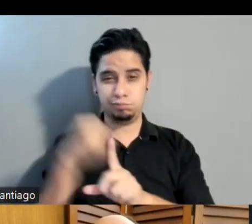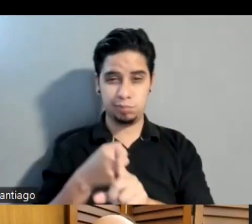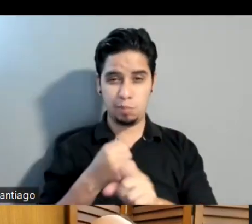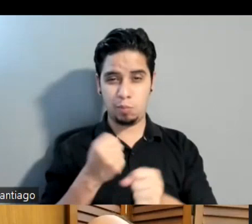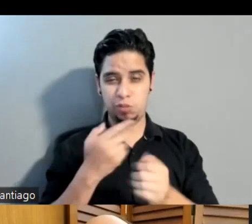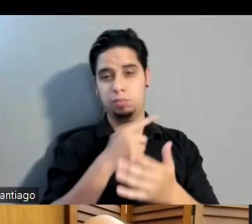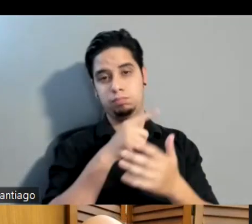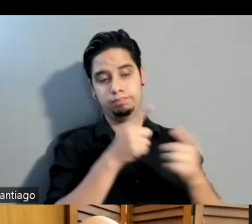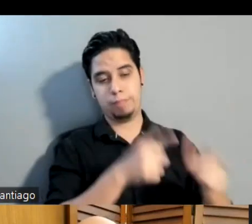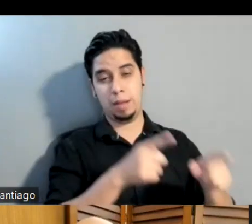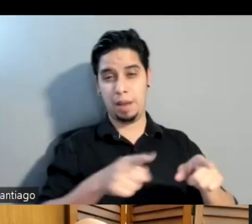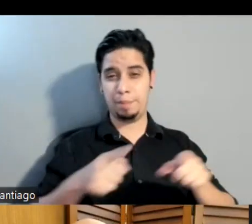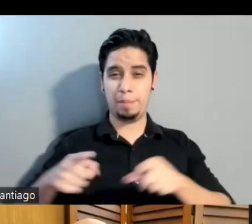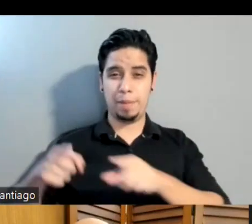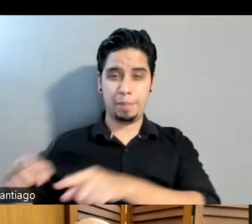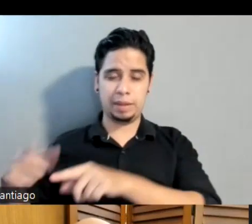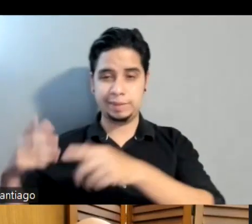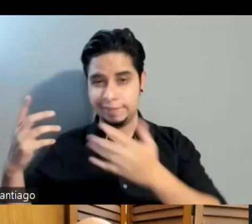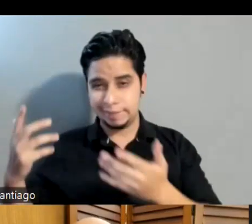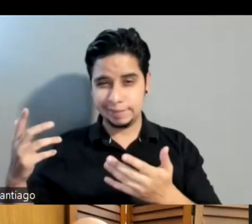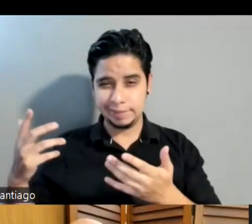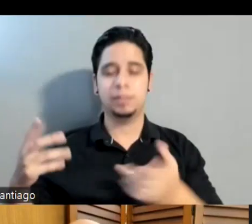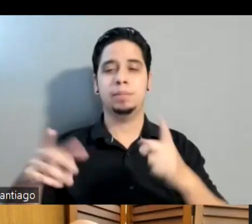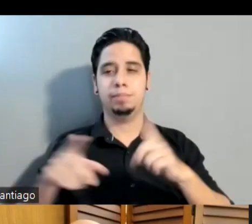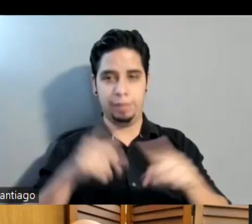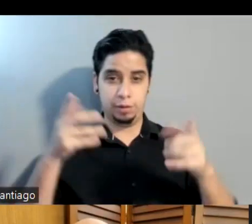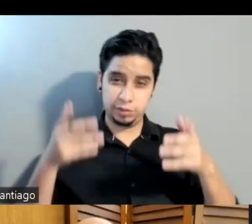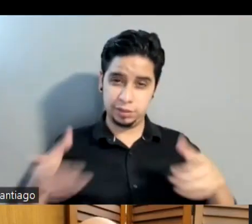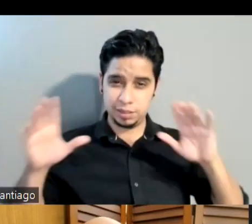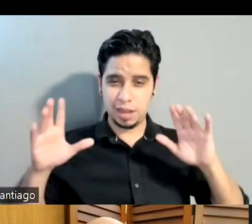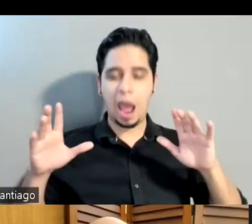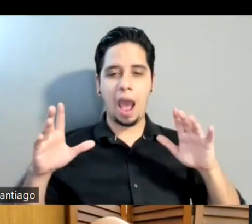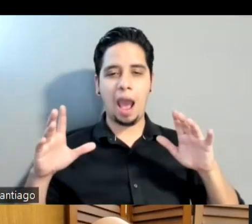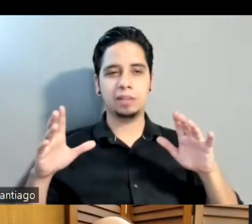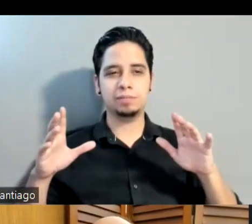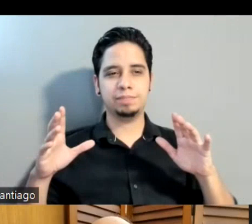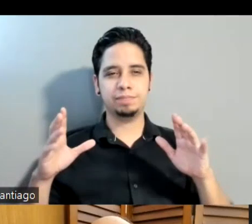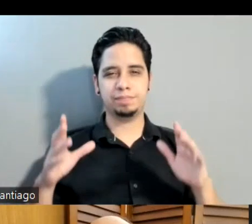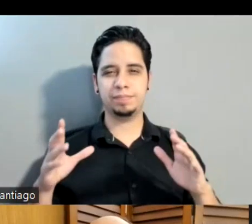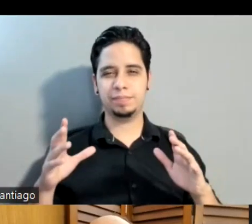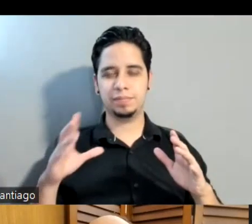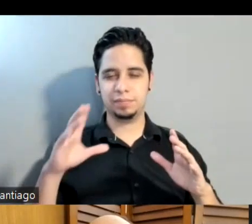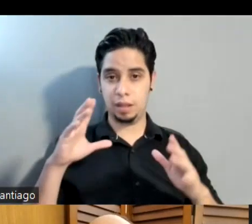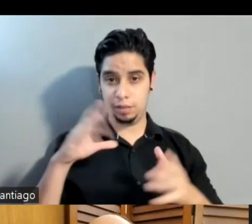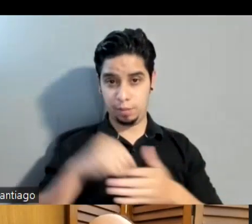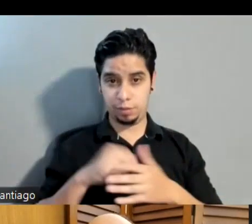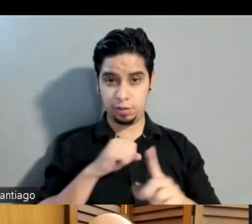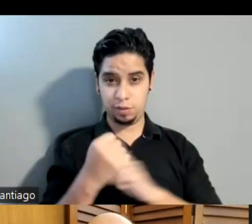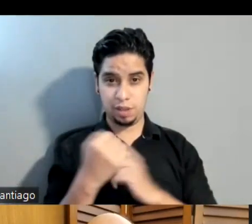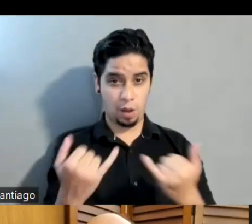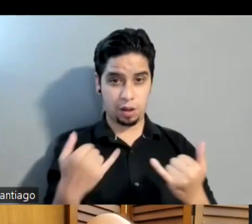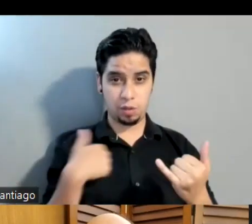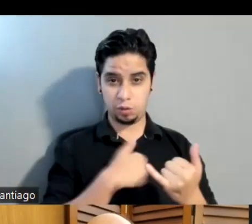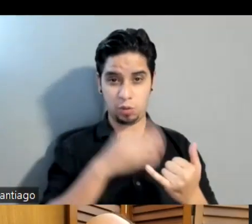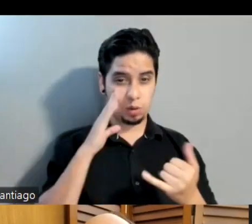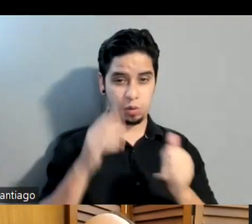Esto no acaba. Pero estamos en esa disyuntiva y aquí es que vamos, Jorge